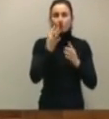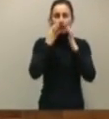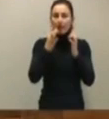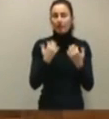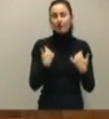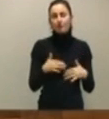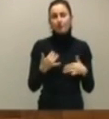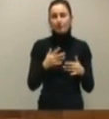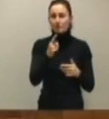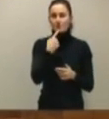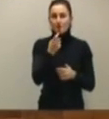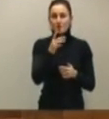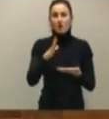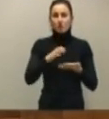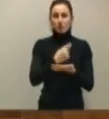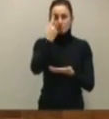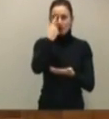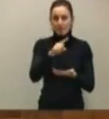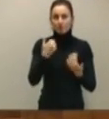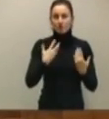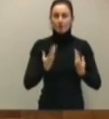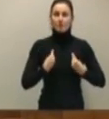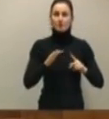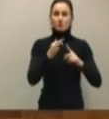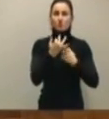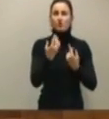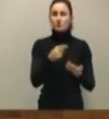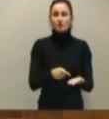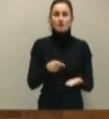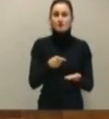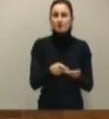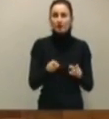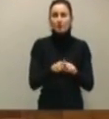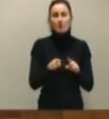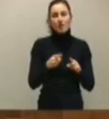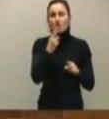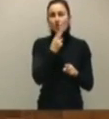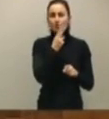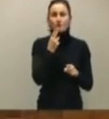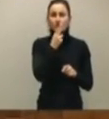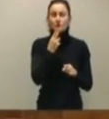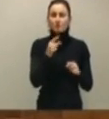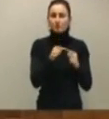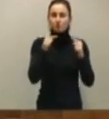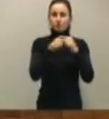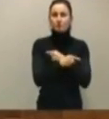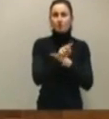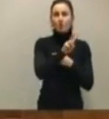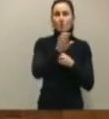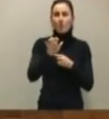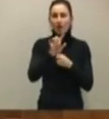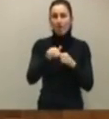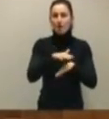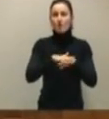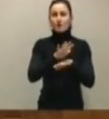de esta realidad. Hoy todos somos conscientes de que vivimos en un contexto que exige de una serie de compromisos cruzados entre la Unión Europea, el Gobierno